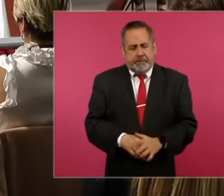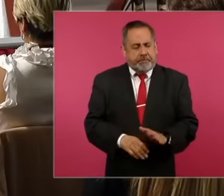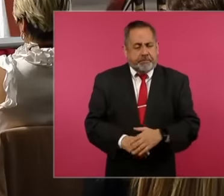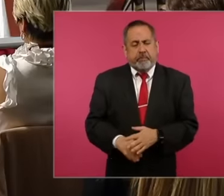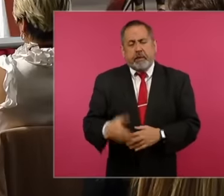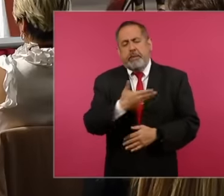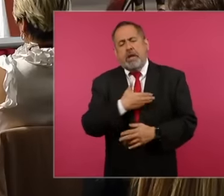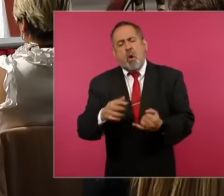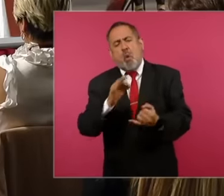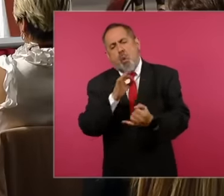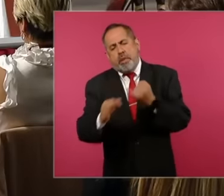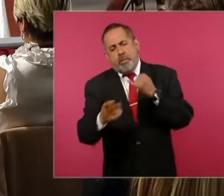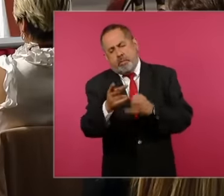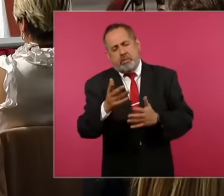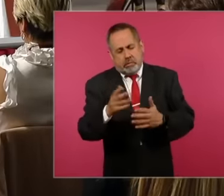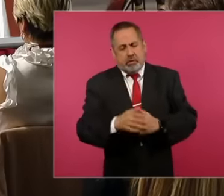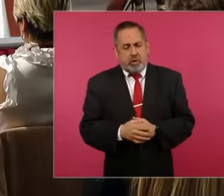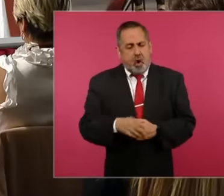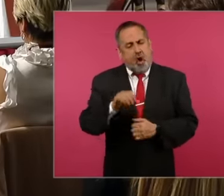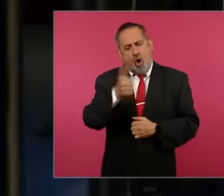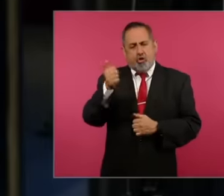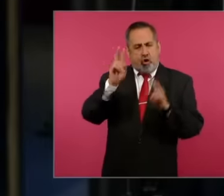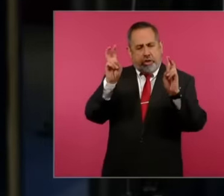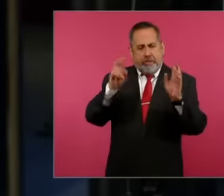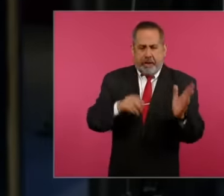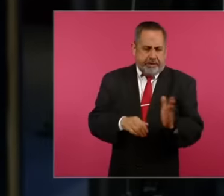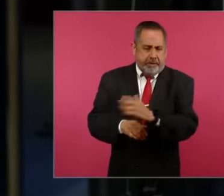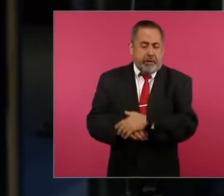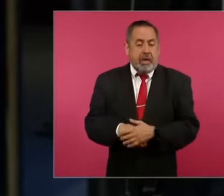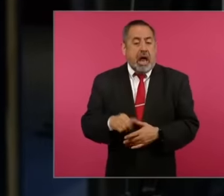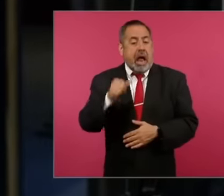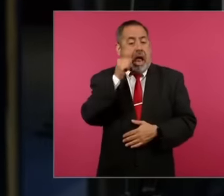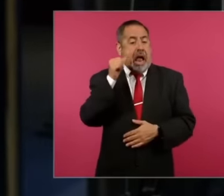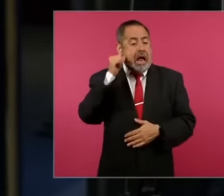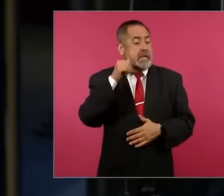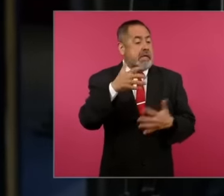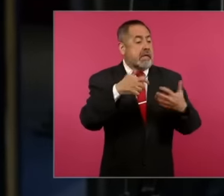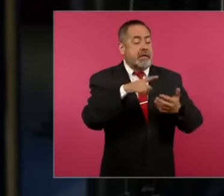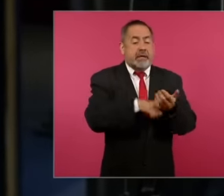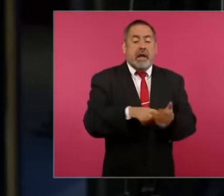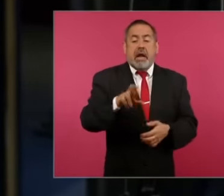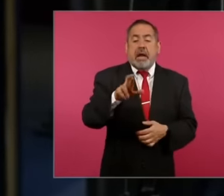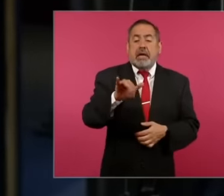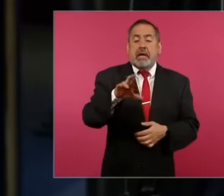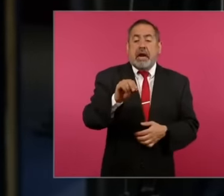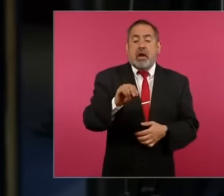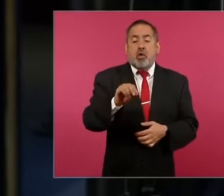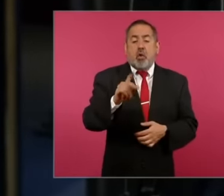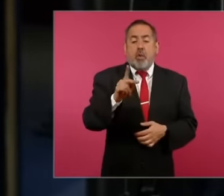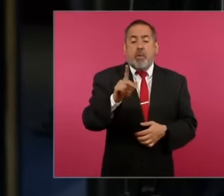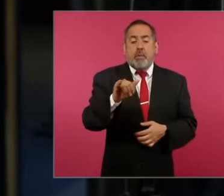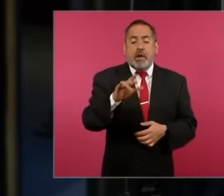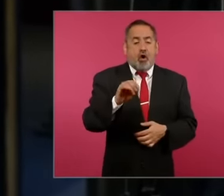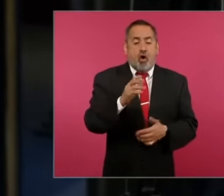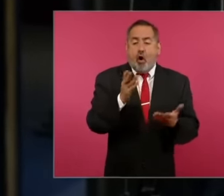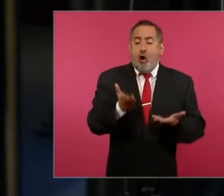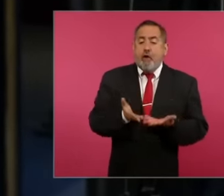Presidente, y finalmente, ahora sí que en otro tema, ayer el empresario Ricardo Salinas Pliego pues le